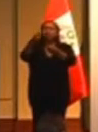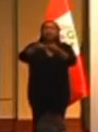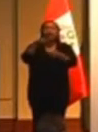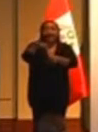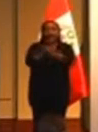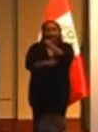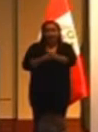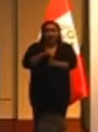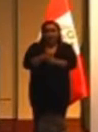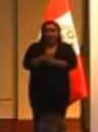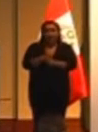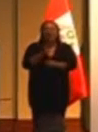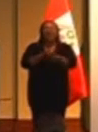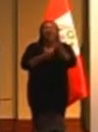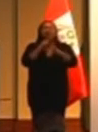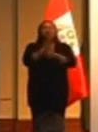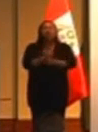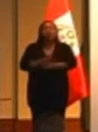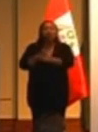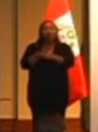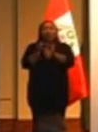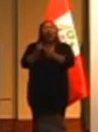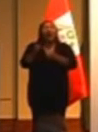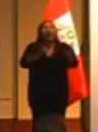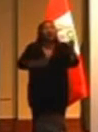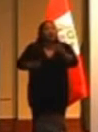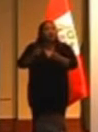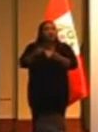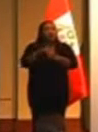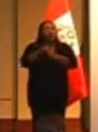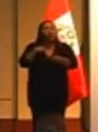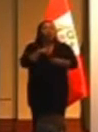que va del año, en lo que es el cuidado y en la administración